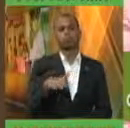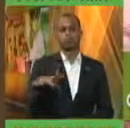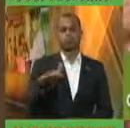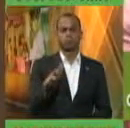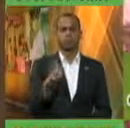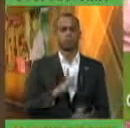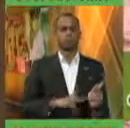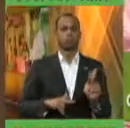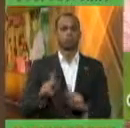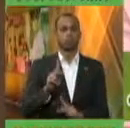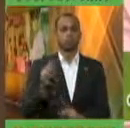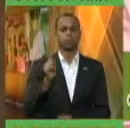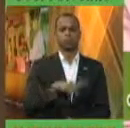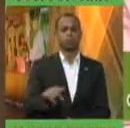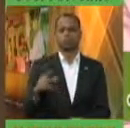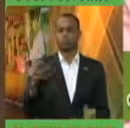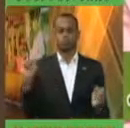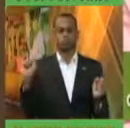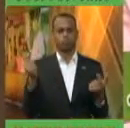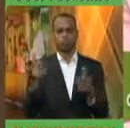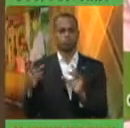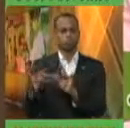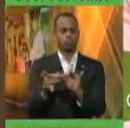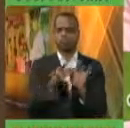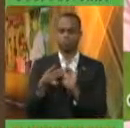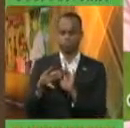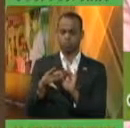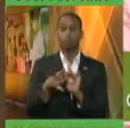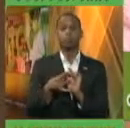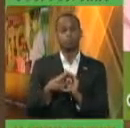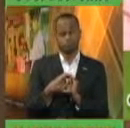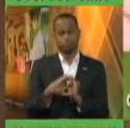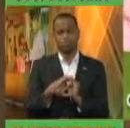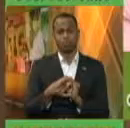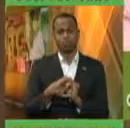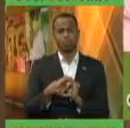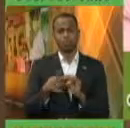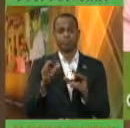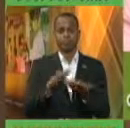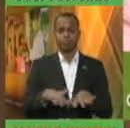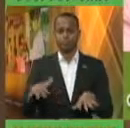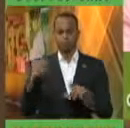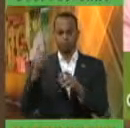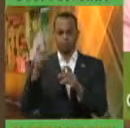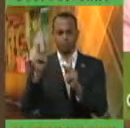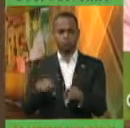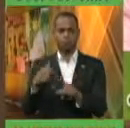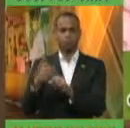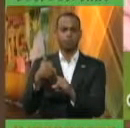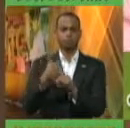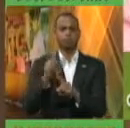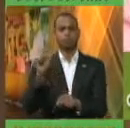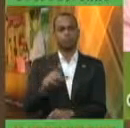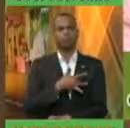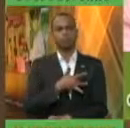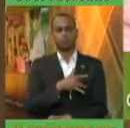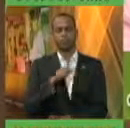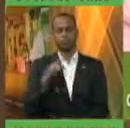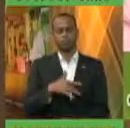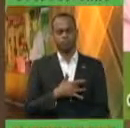todos se pongan a una porque pienso que en el corazón de cada persona debe debe haber